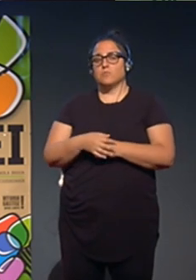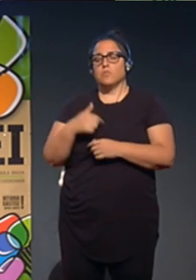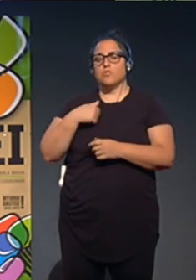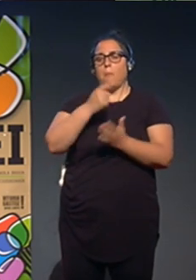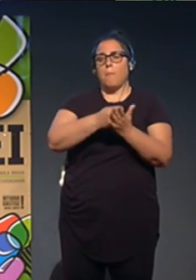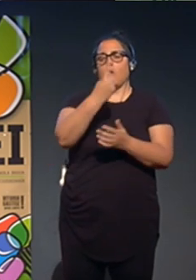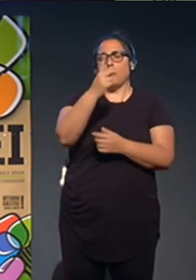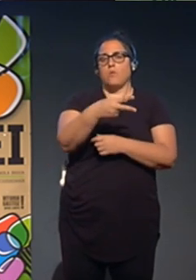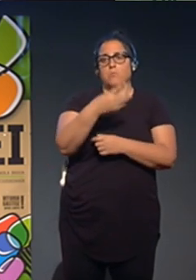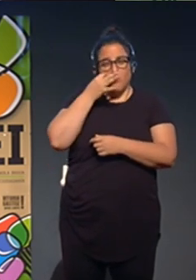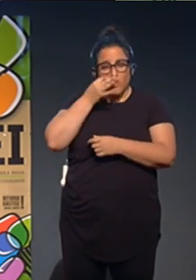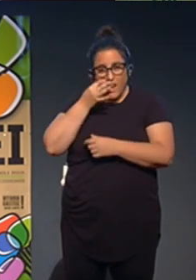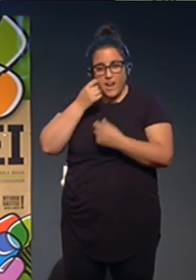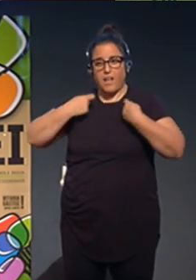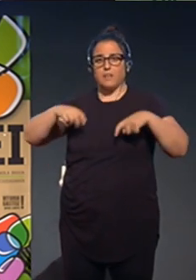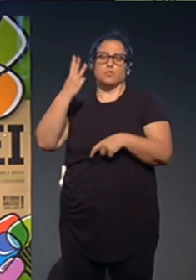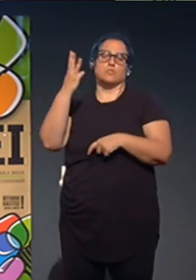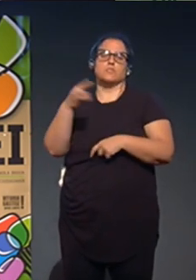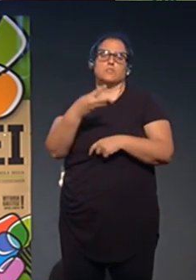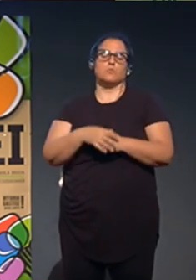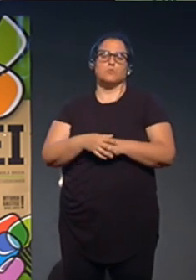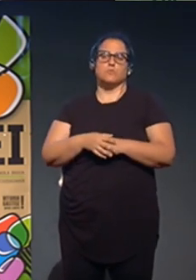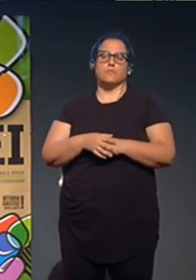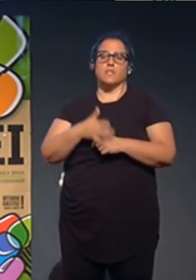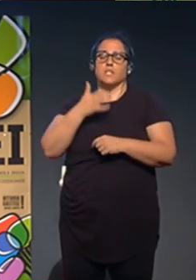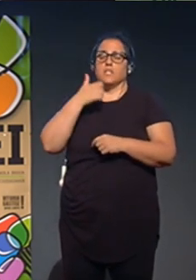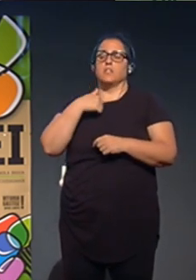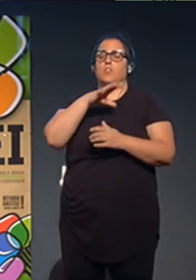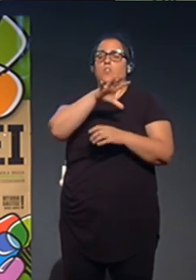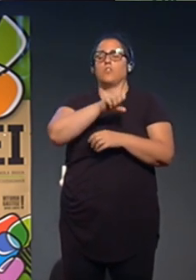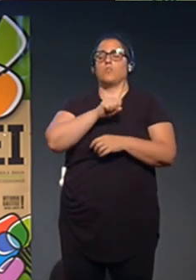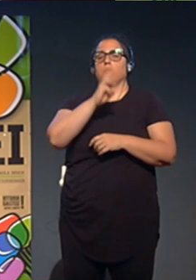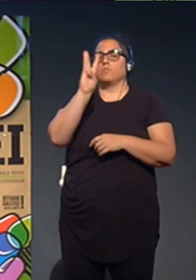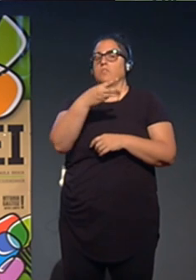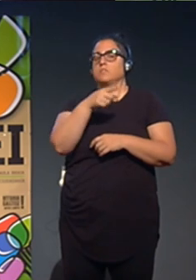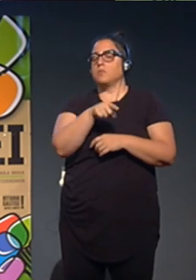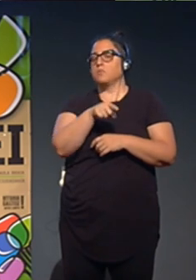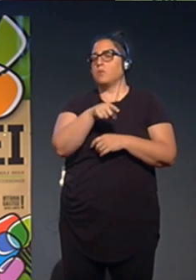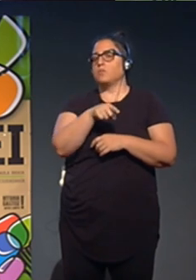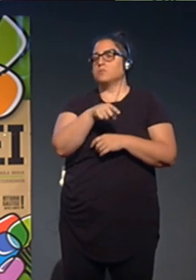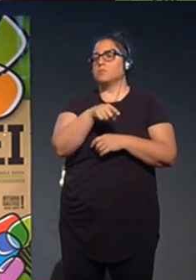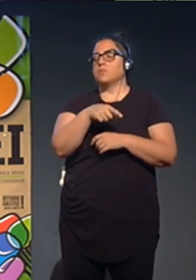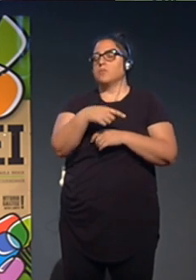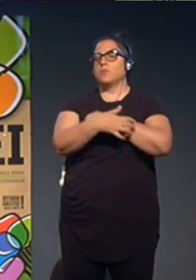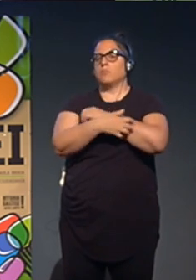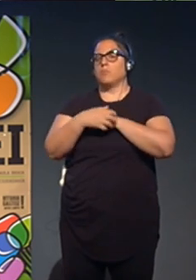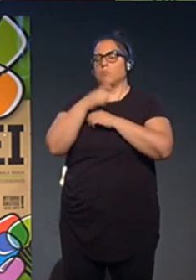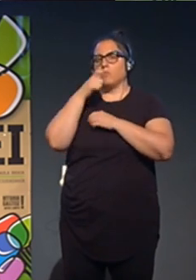si nosotros tuviésemos pag pagando 3 por ese producto no habría empobrecimiento